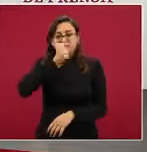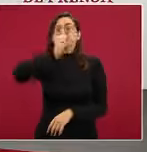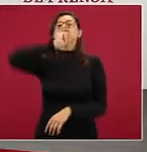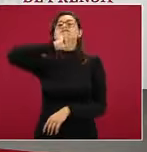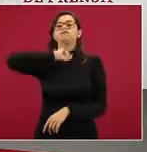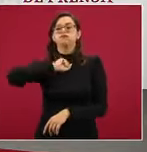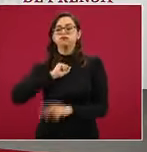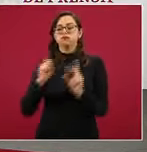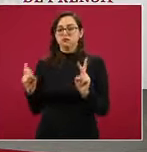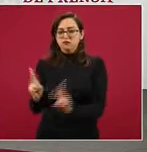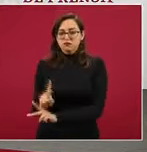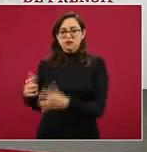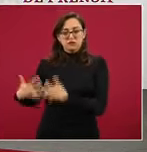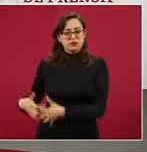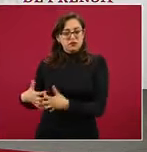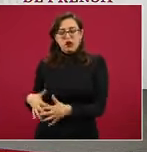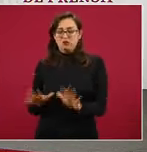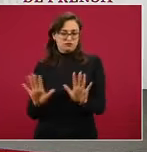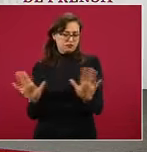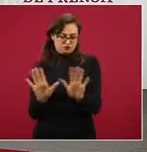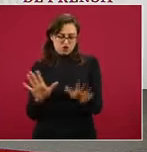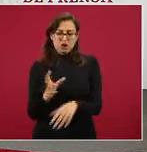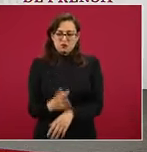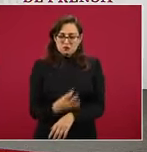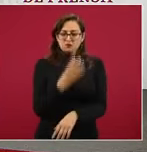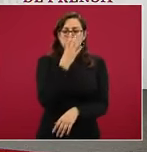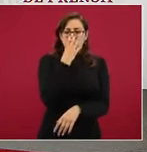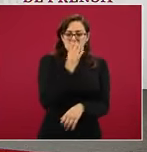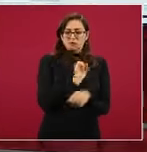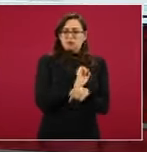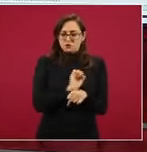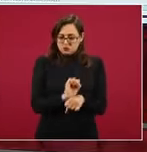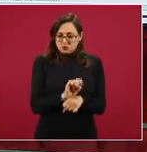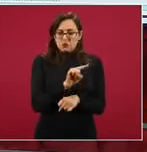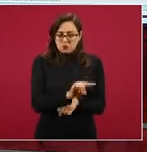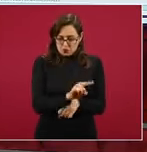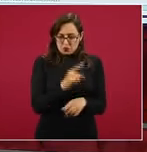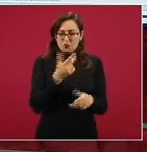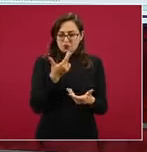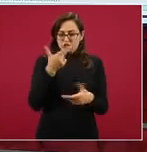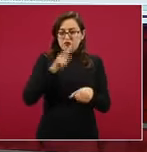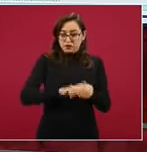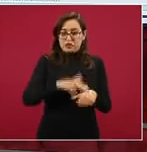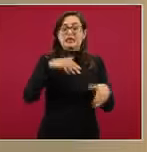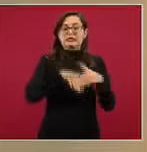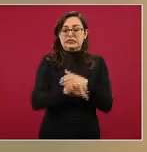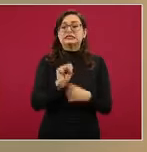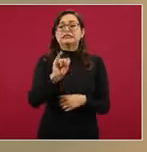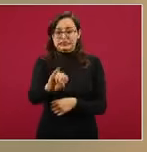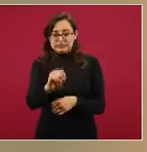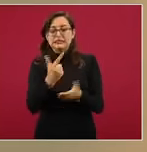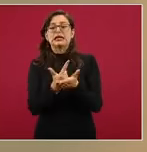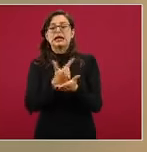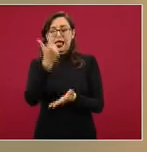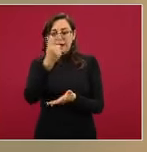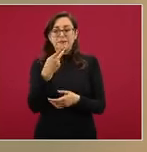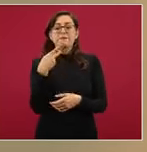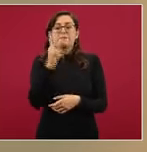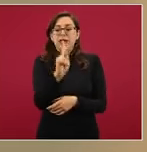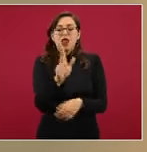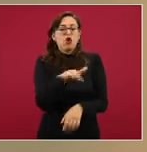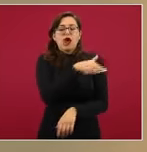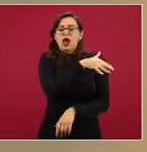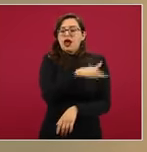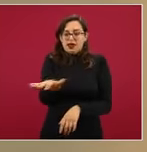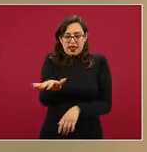respirador mecánico para continuar con su vida, que están con un cuadro grave, pero en hospitalización